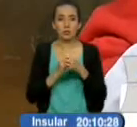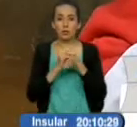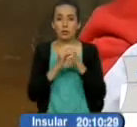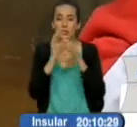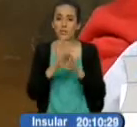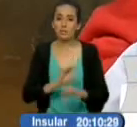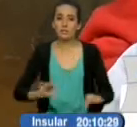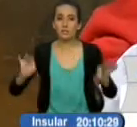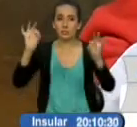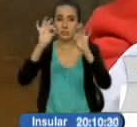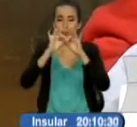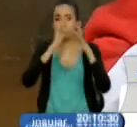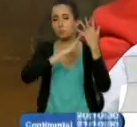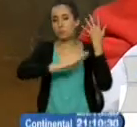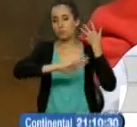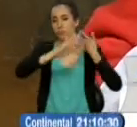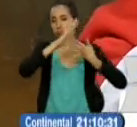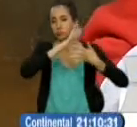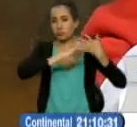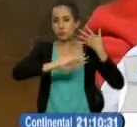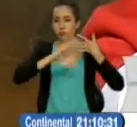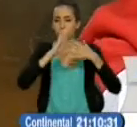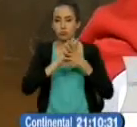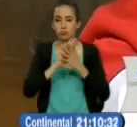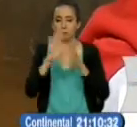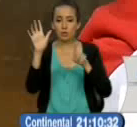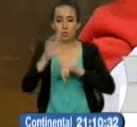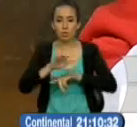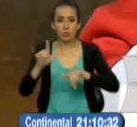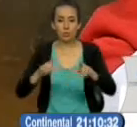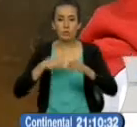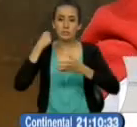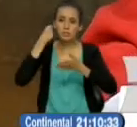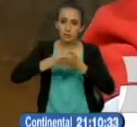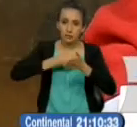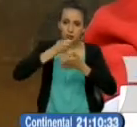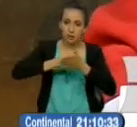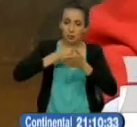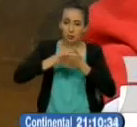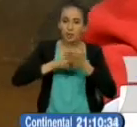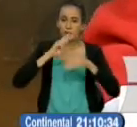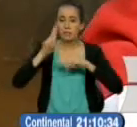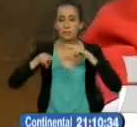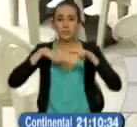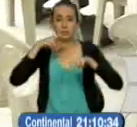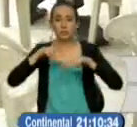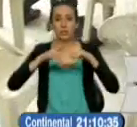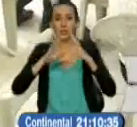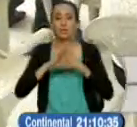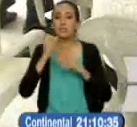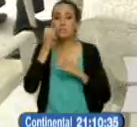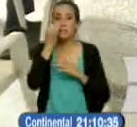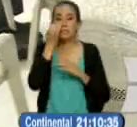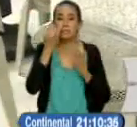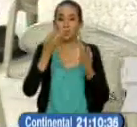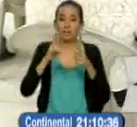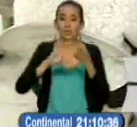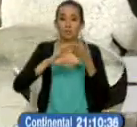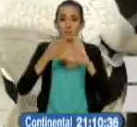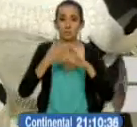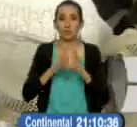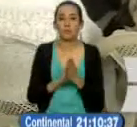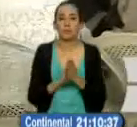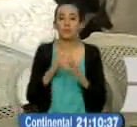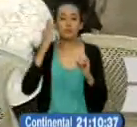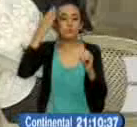símbolo histórico, un espacio de lucha de los pueblos y nacionalidades indígenas. La sede deberá ser utilizada con